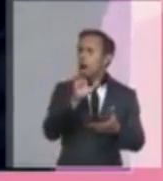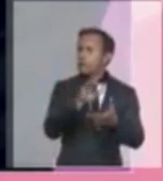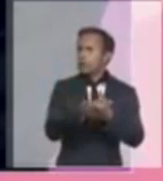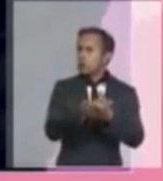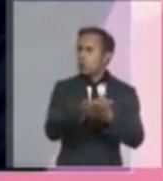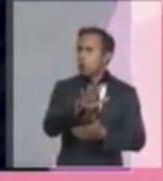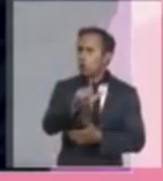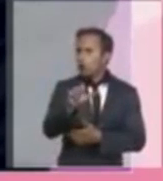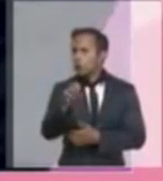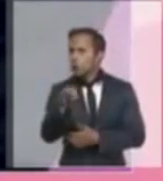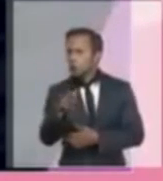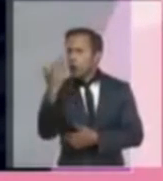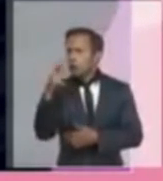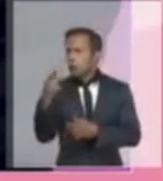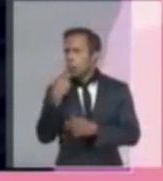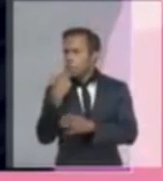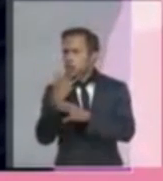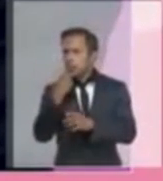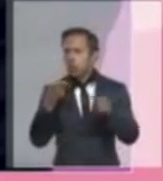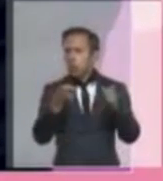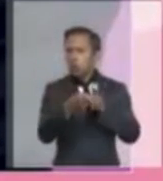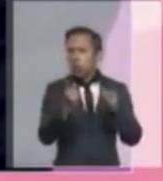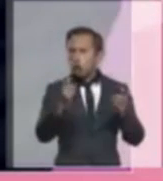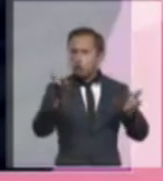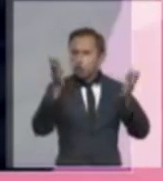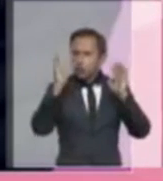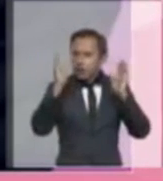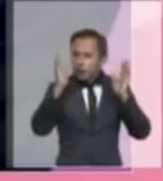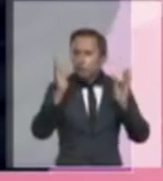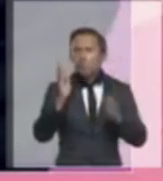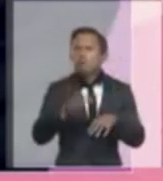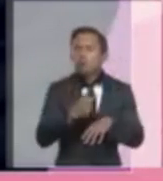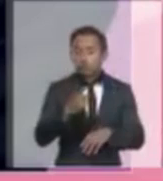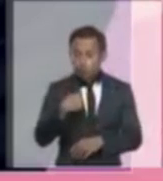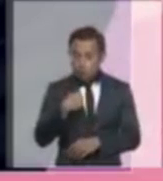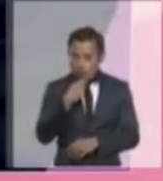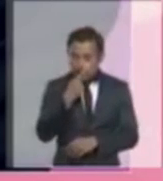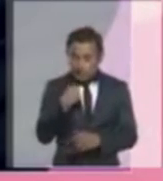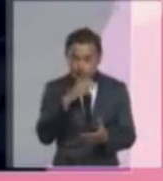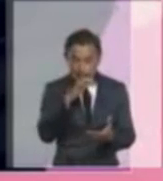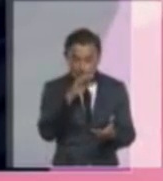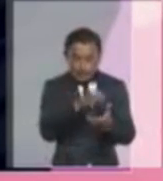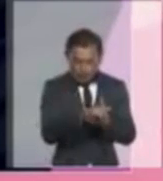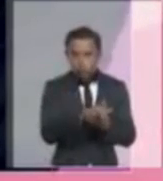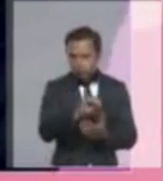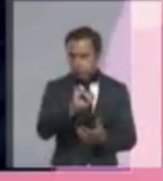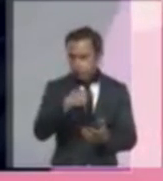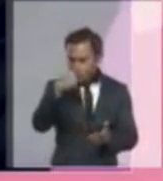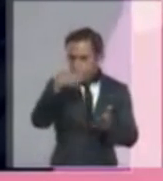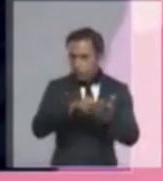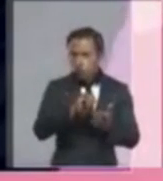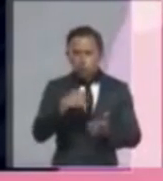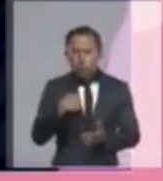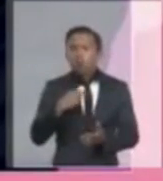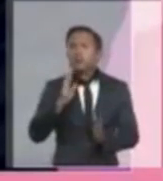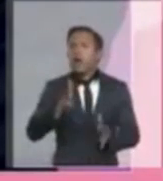significa una sonsada? ¿Estar en contra? Dije que creo en el matrimonio, tan creo que me he casado 3 veces. Bien, y cada